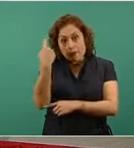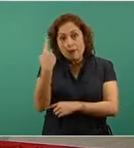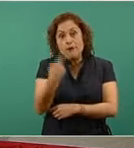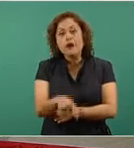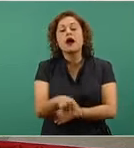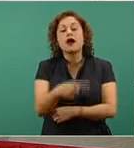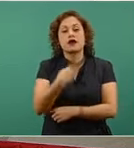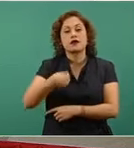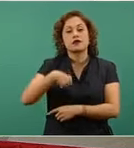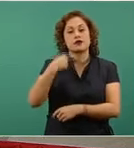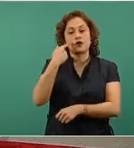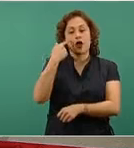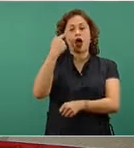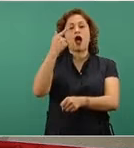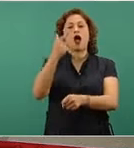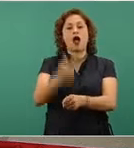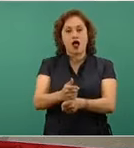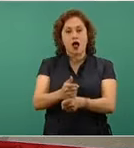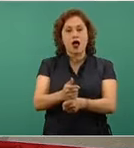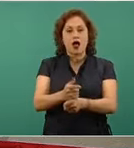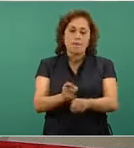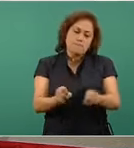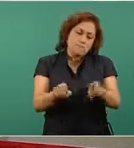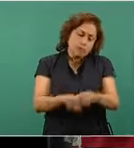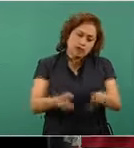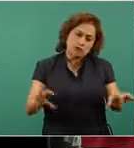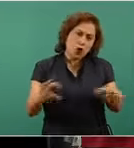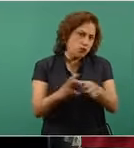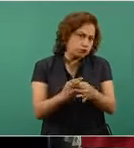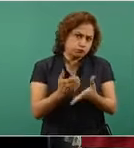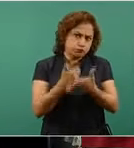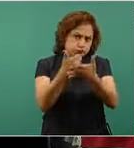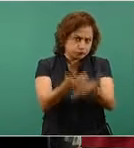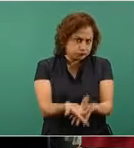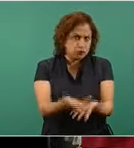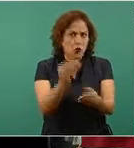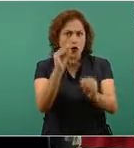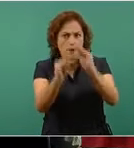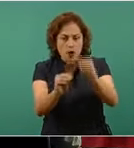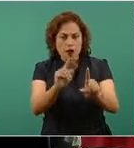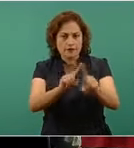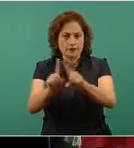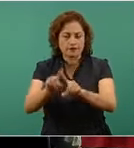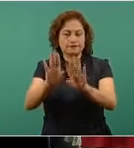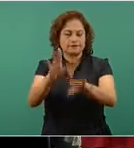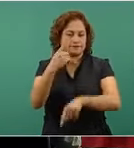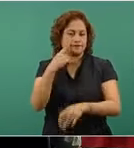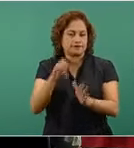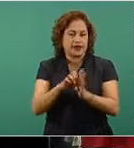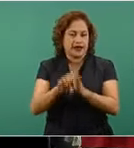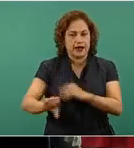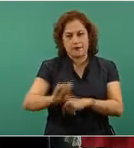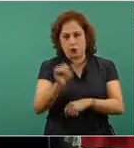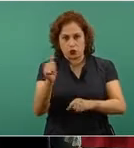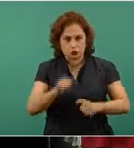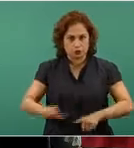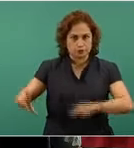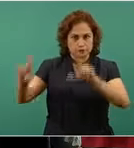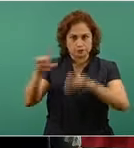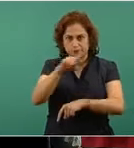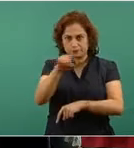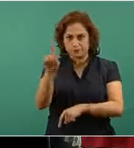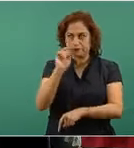región a la que hay que abordar simultáneamente. Voy a poner un ejemplo muy concreto y muy ilustrativo en las siguientes diapositivas para que